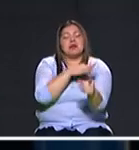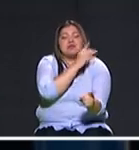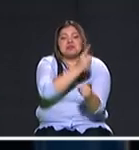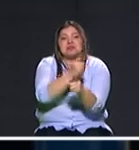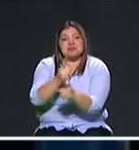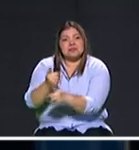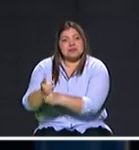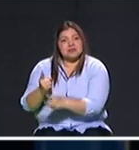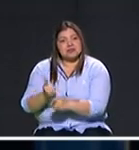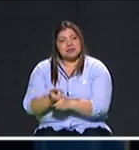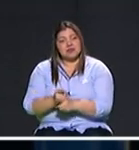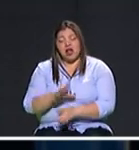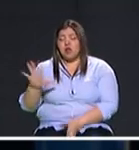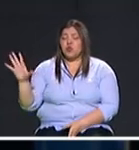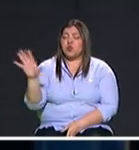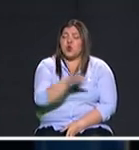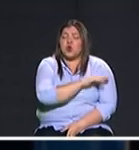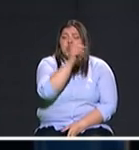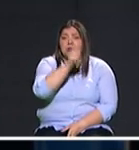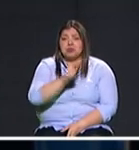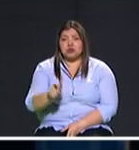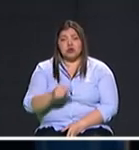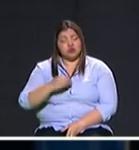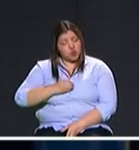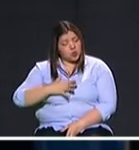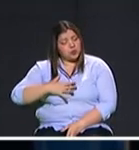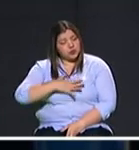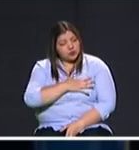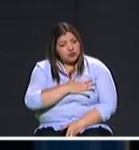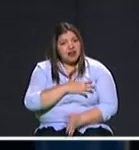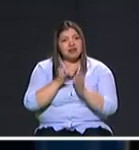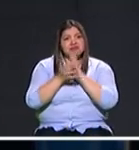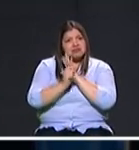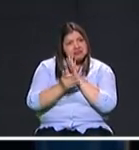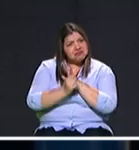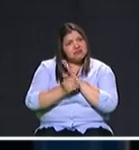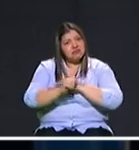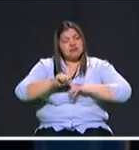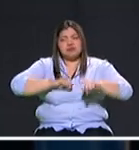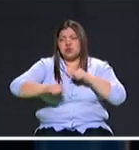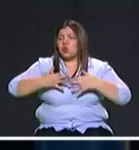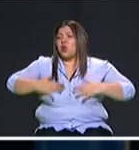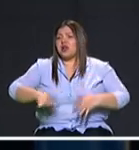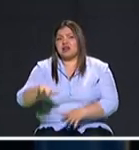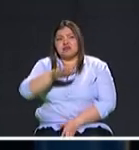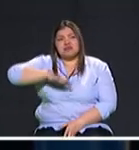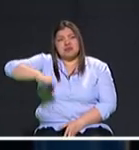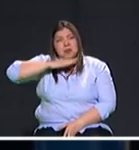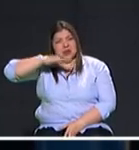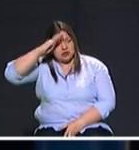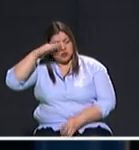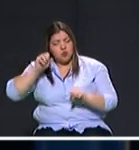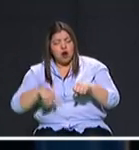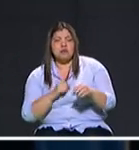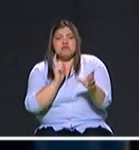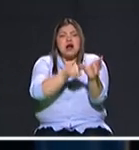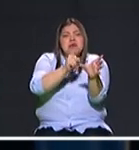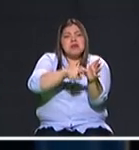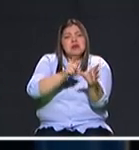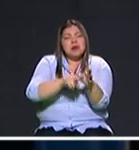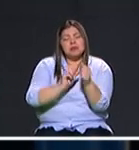tenemos a tener oportunidades capacidades que de talento nuestro de cualquier parte de medellín salga adelante y con esas capacidades